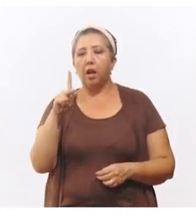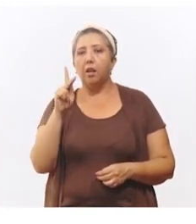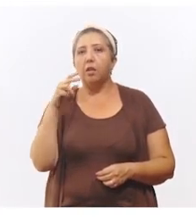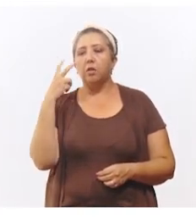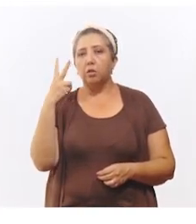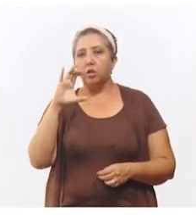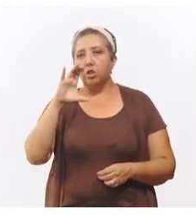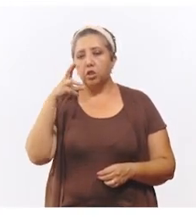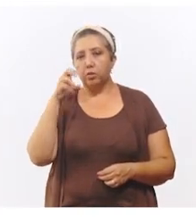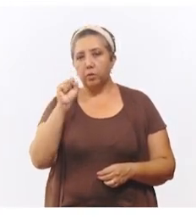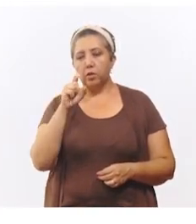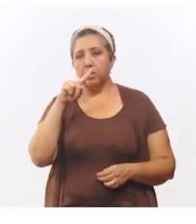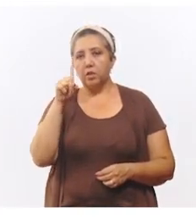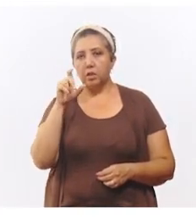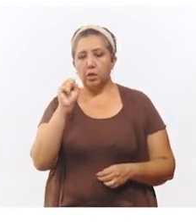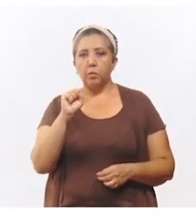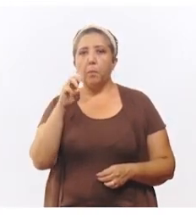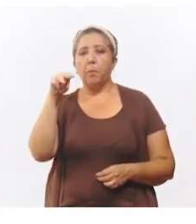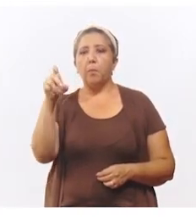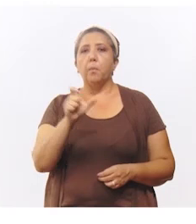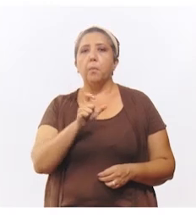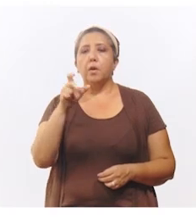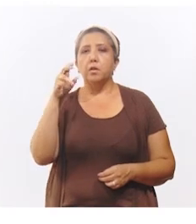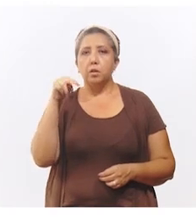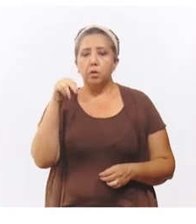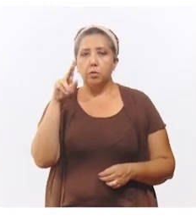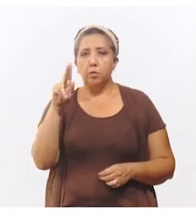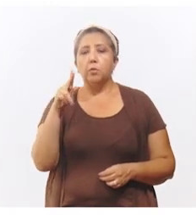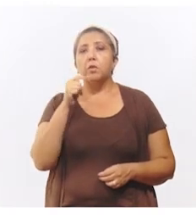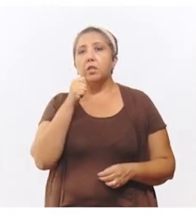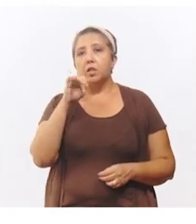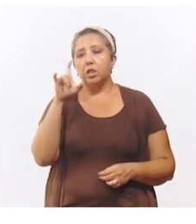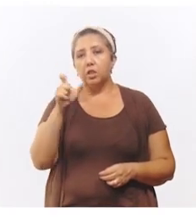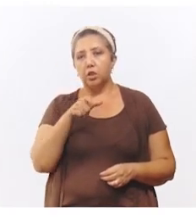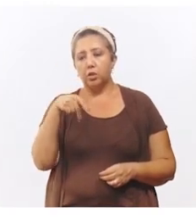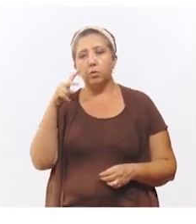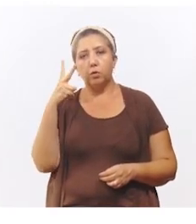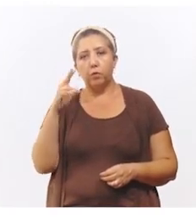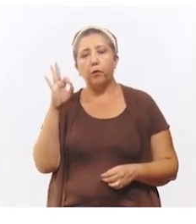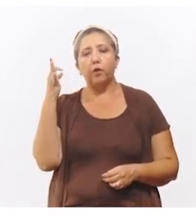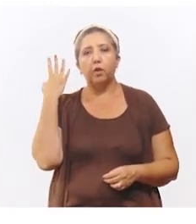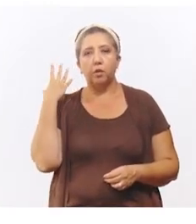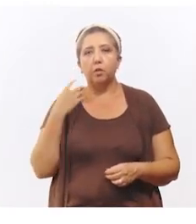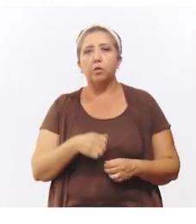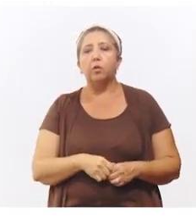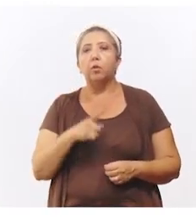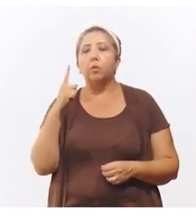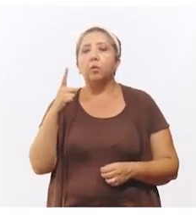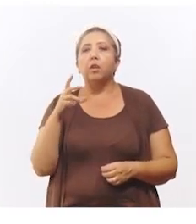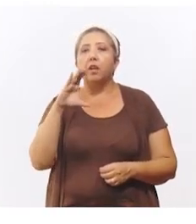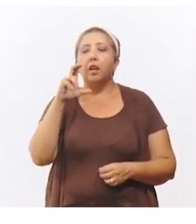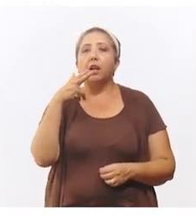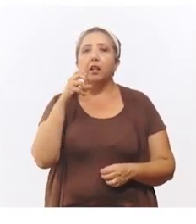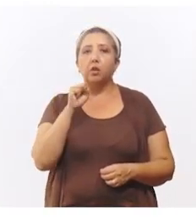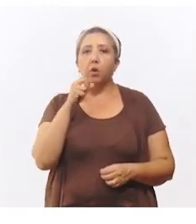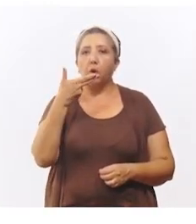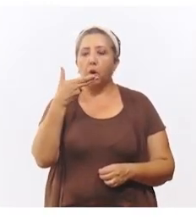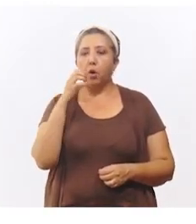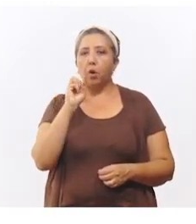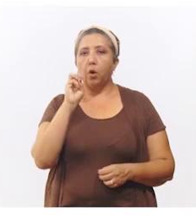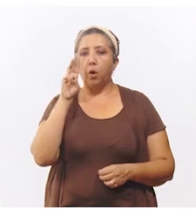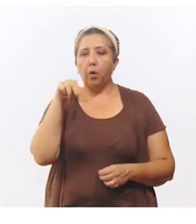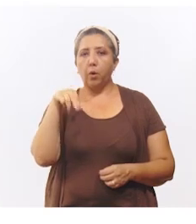en Chumayel, Tzitzantún, Junucmá, Maxcanú, Tecash y Tixcocop y 2 foráneos. Y 1 en Cacalchen, Jomún,